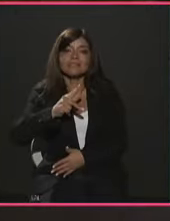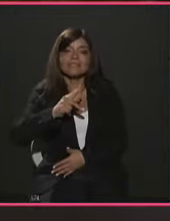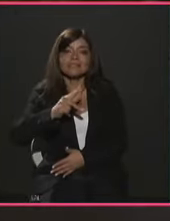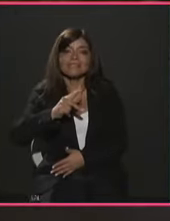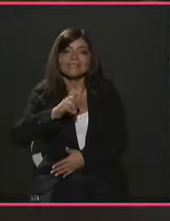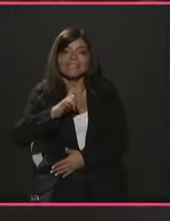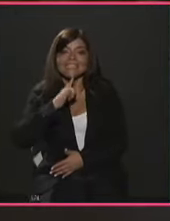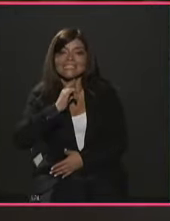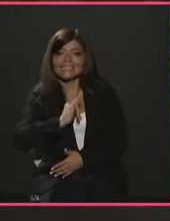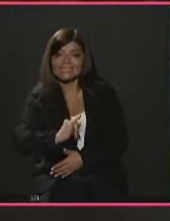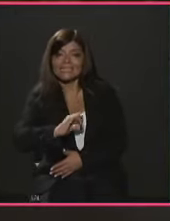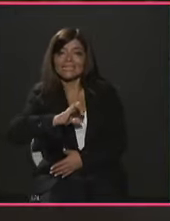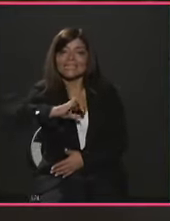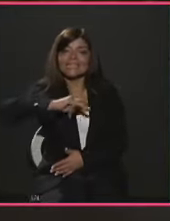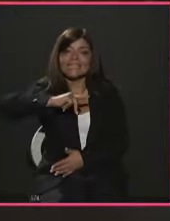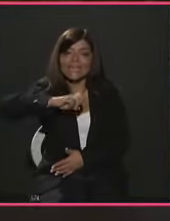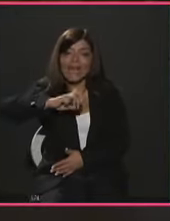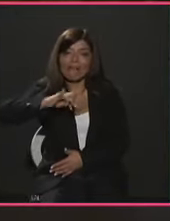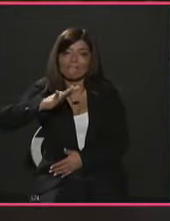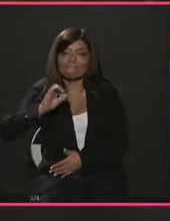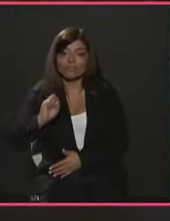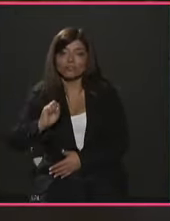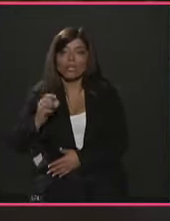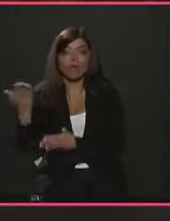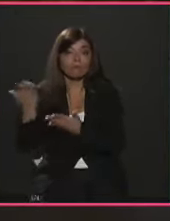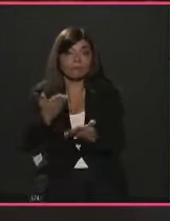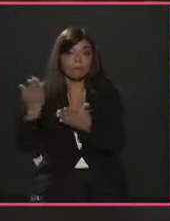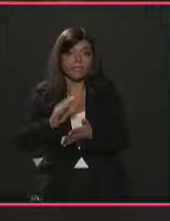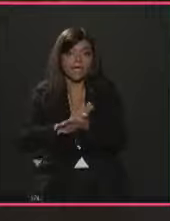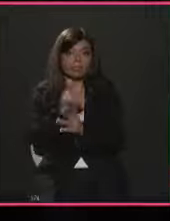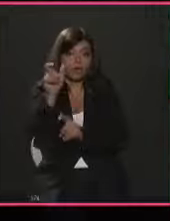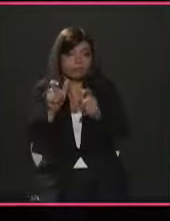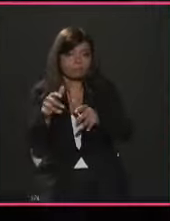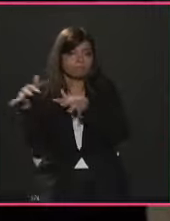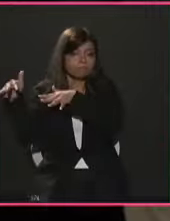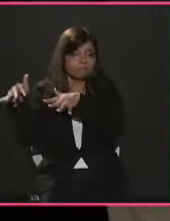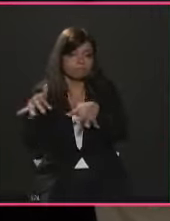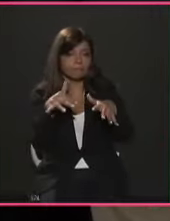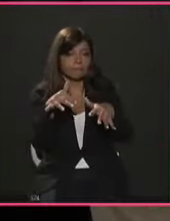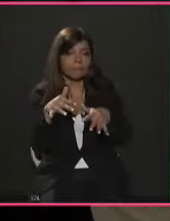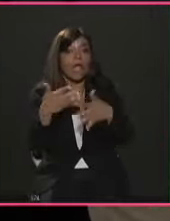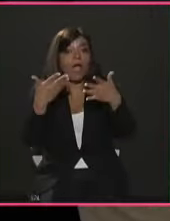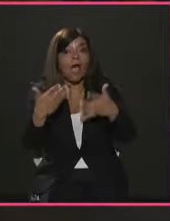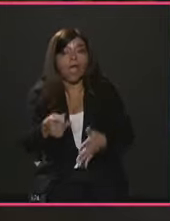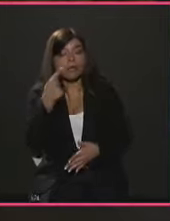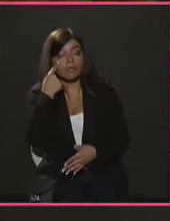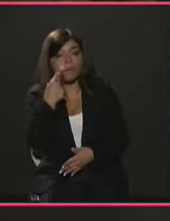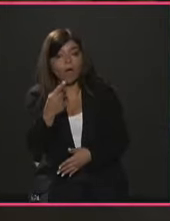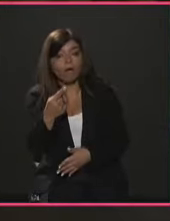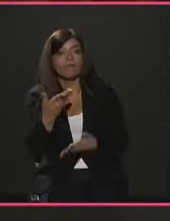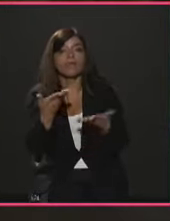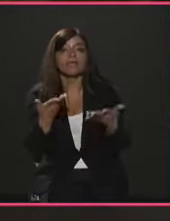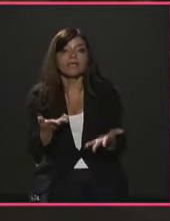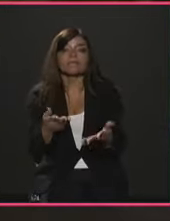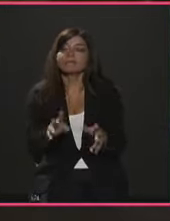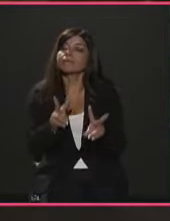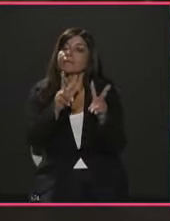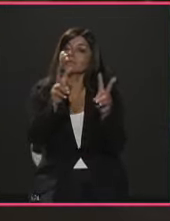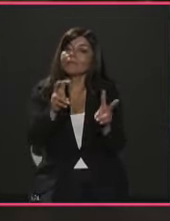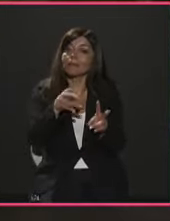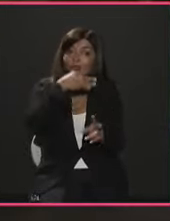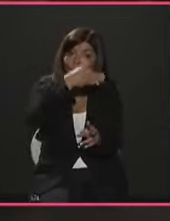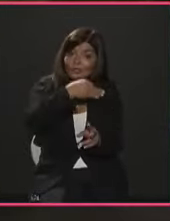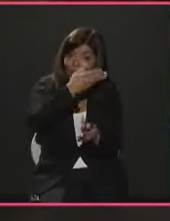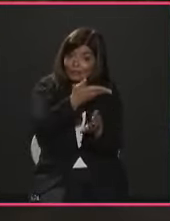crafford Así que recordar que eh ingresen y a la vezo vamos a ver lo siguiente que tiene que ver con tu